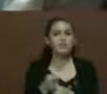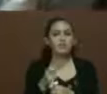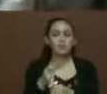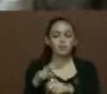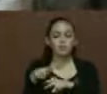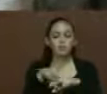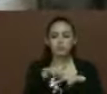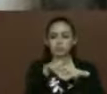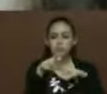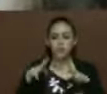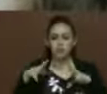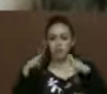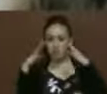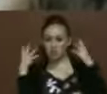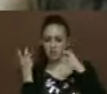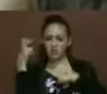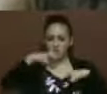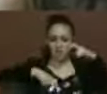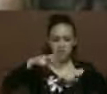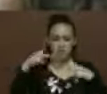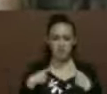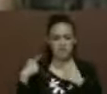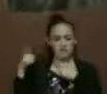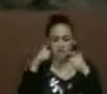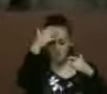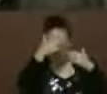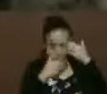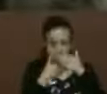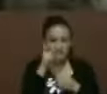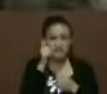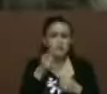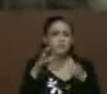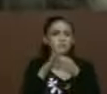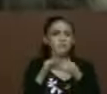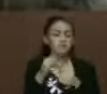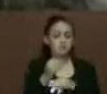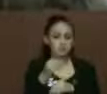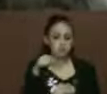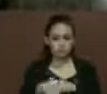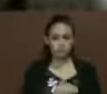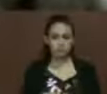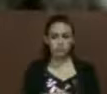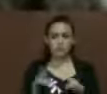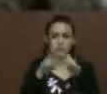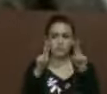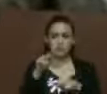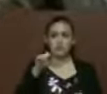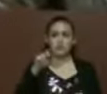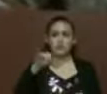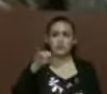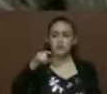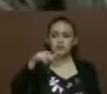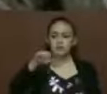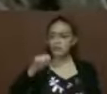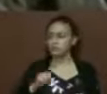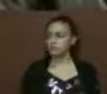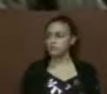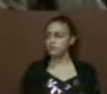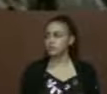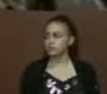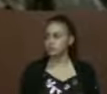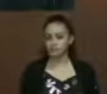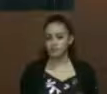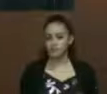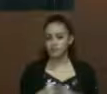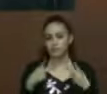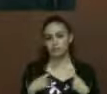de camionetas con hombres armados y encapuchados. ¿Cuál es la situación que prevalece actualmente ahí en Urapicho, por favor? Ay, pues estamos hablando de